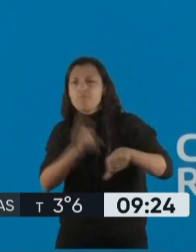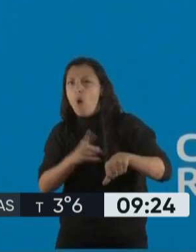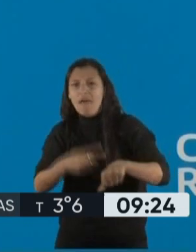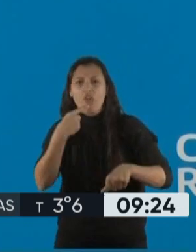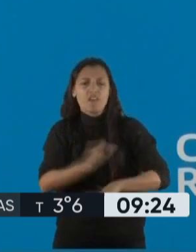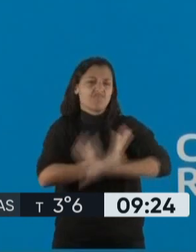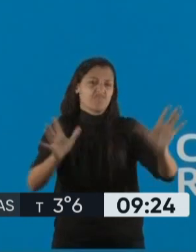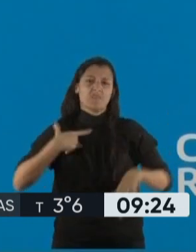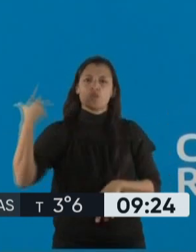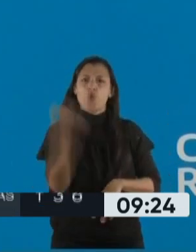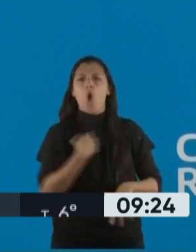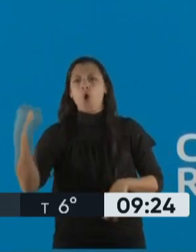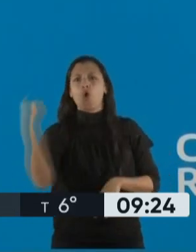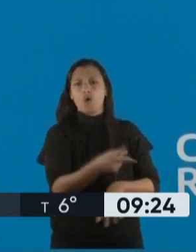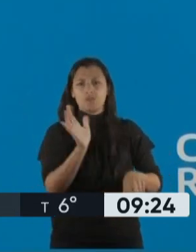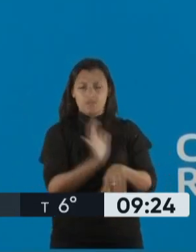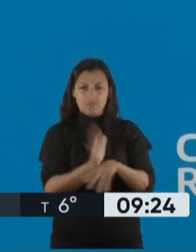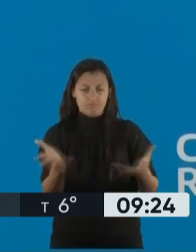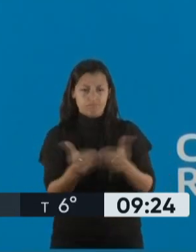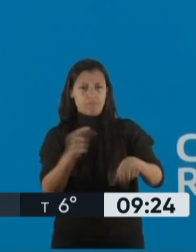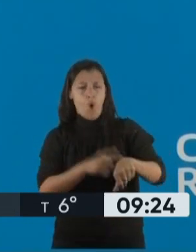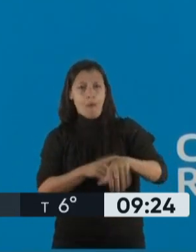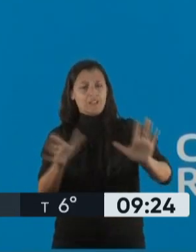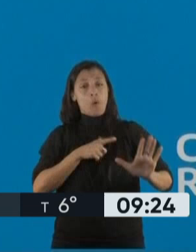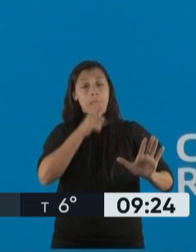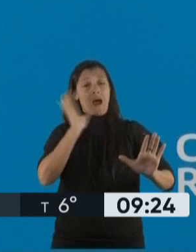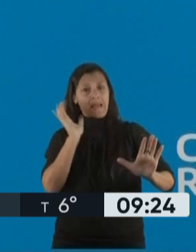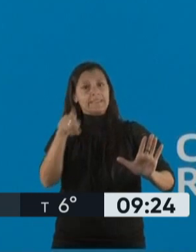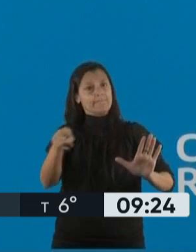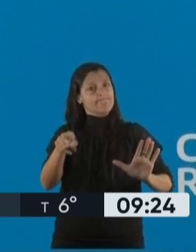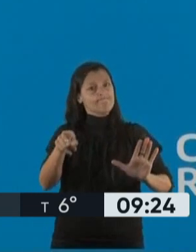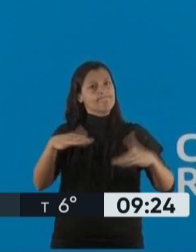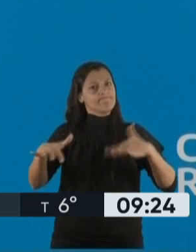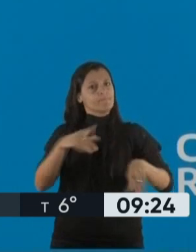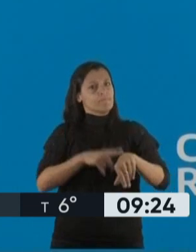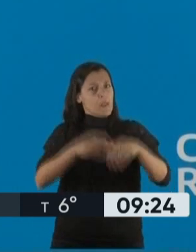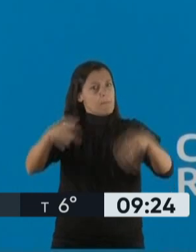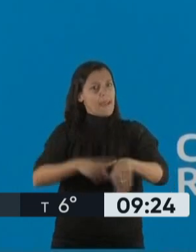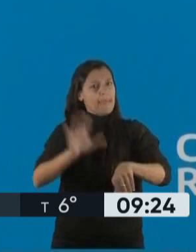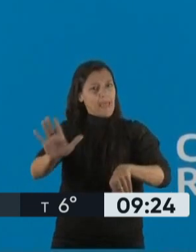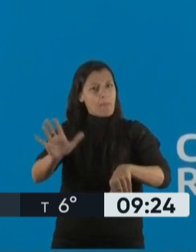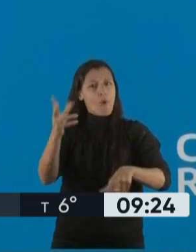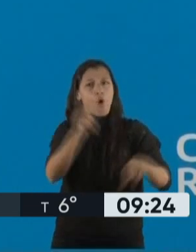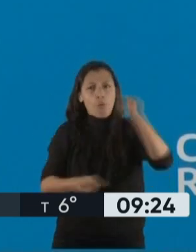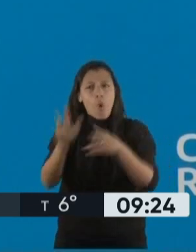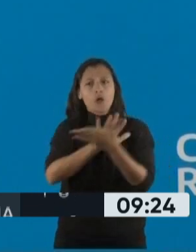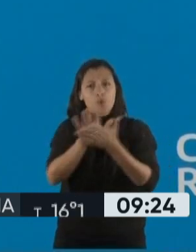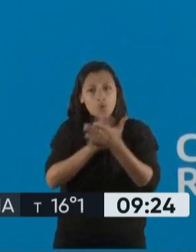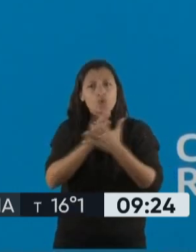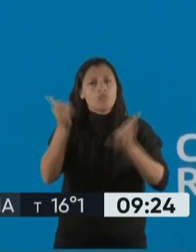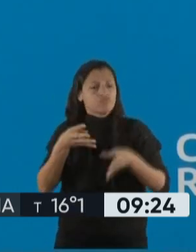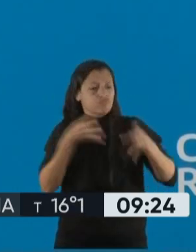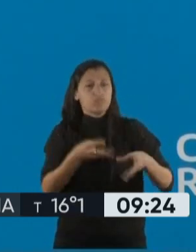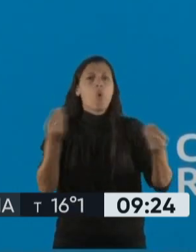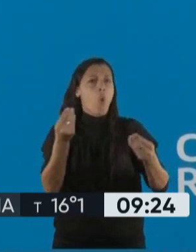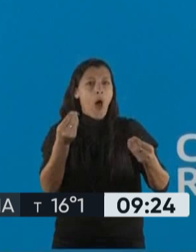ninguna manera, que se oponían, que no iba a suceder, nos parece que es una pérdida de tiempo tratar de dar esa batalla